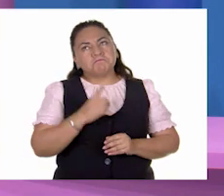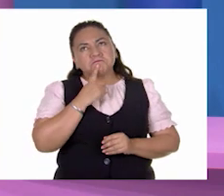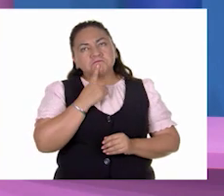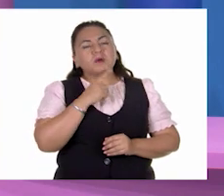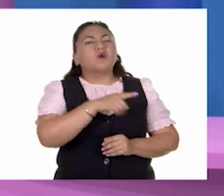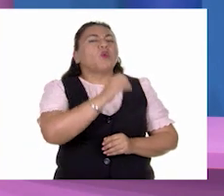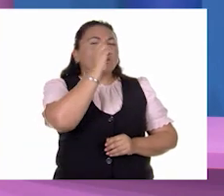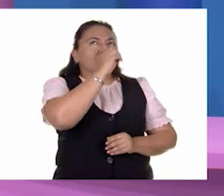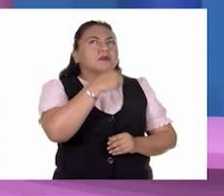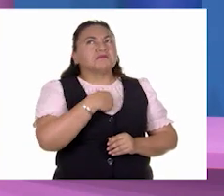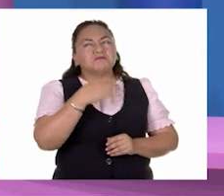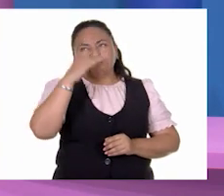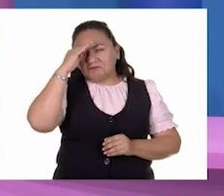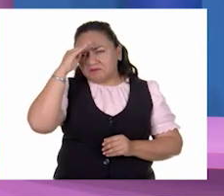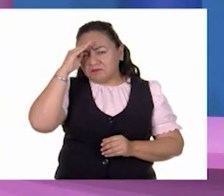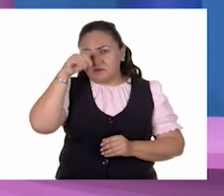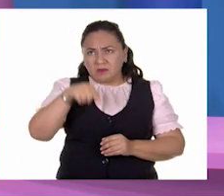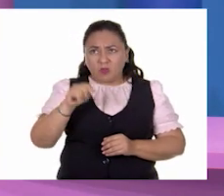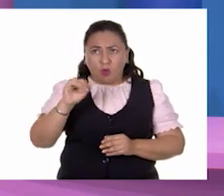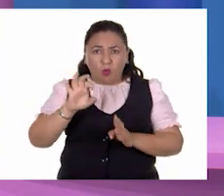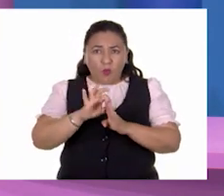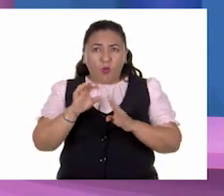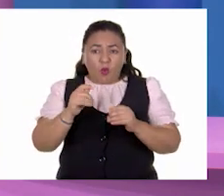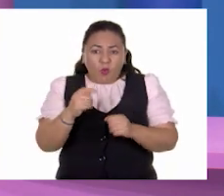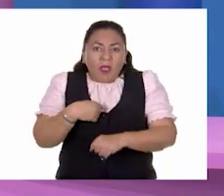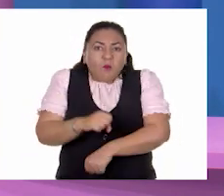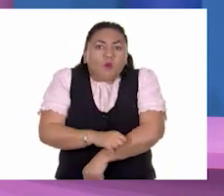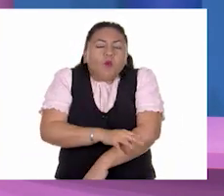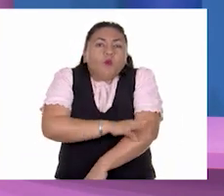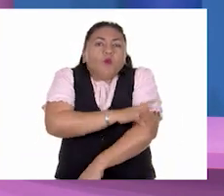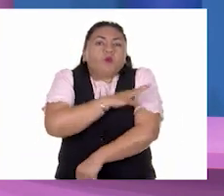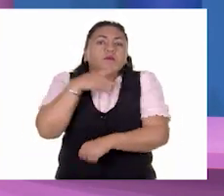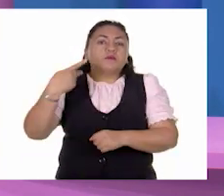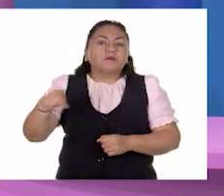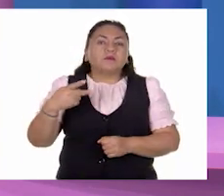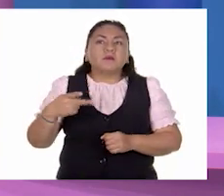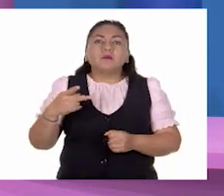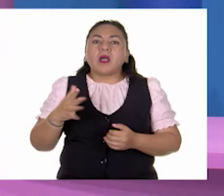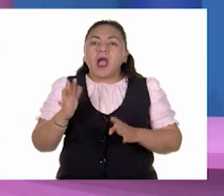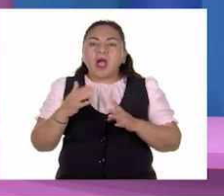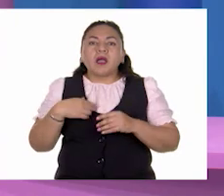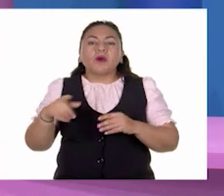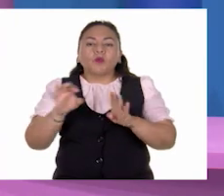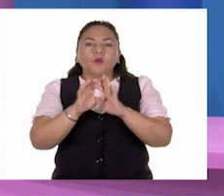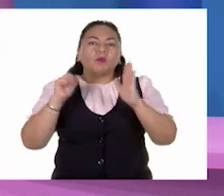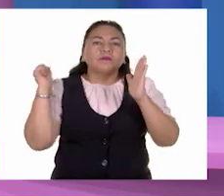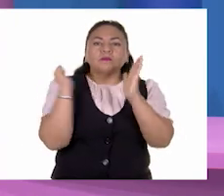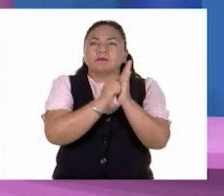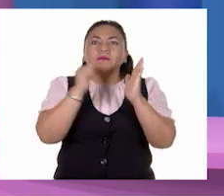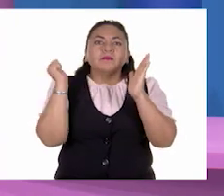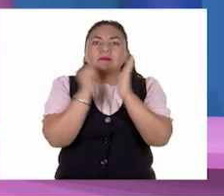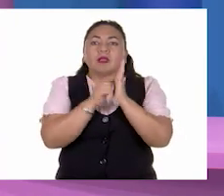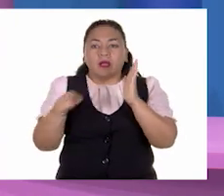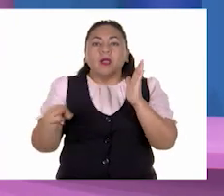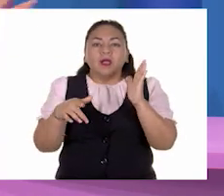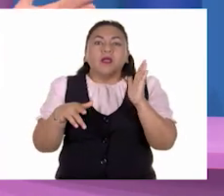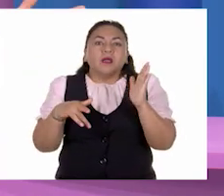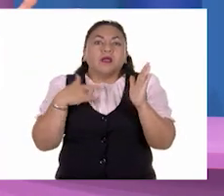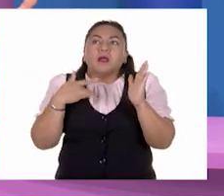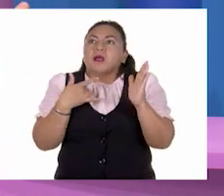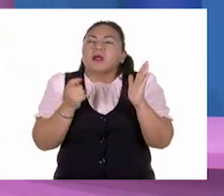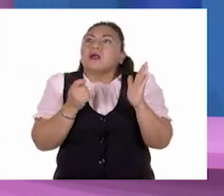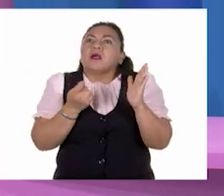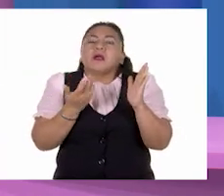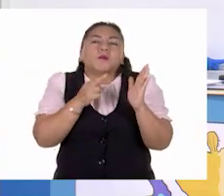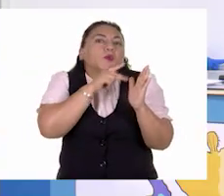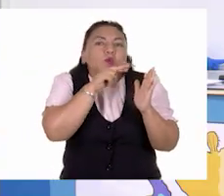Creo yo que no se refiere a los golpes, sino a la emoción que siente Blancanieves cuando llama a la puerta. Ella está